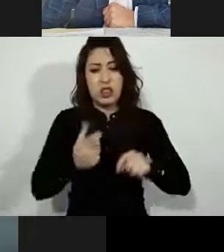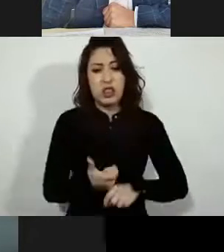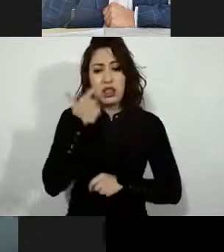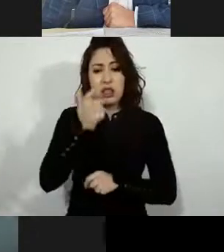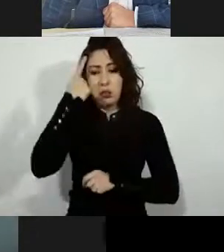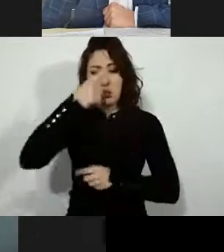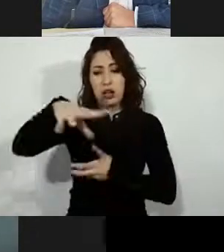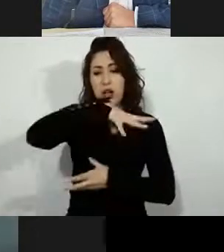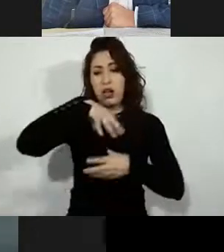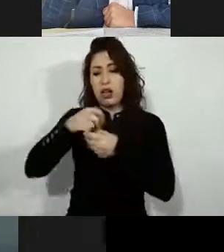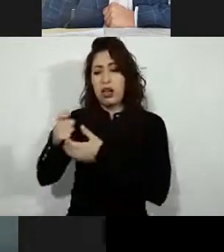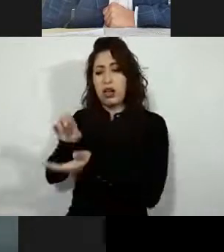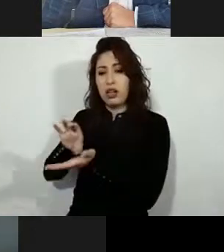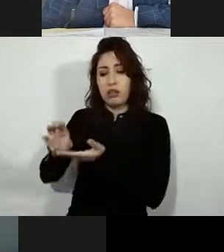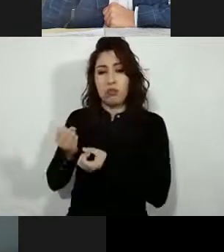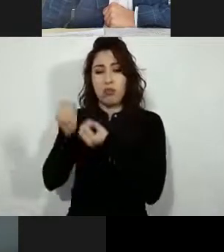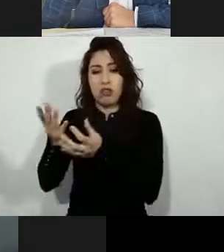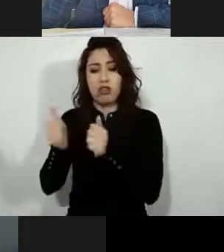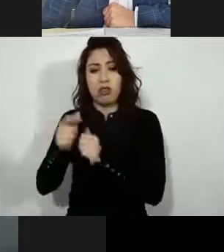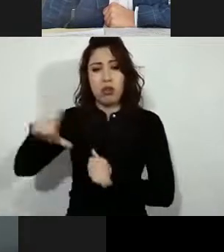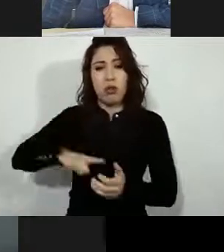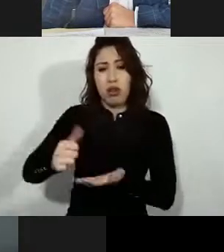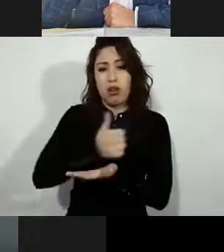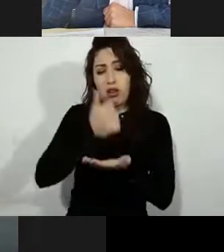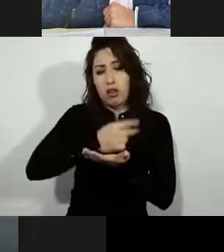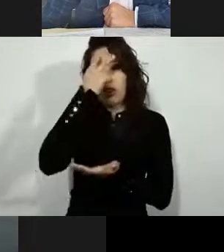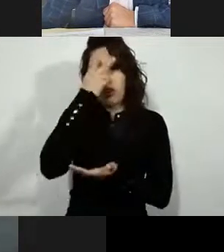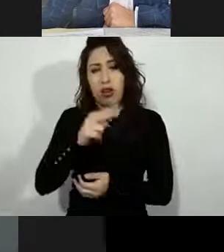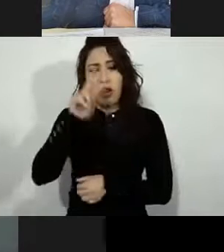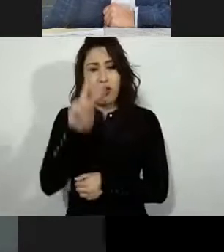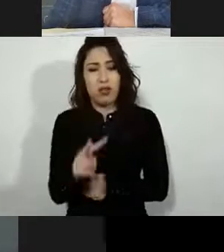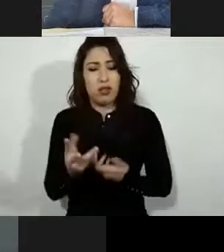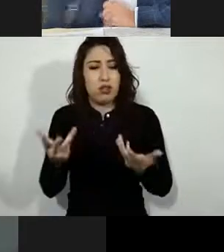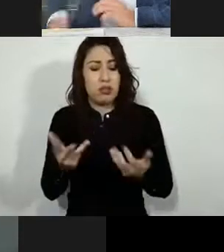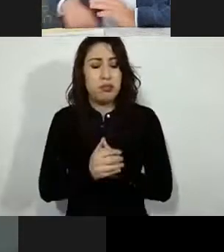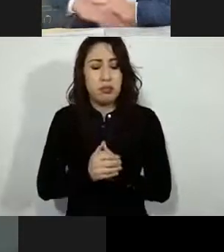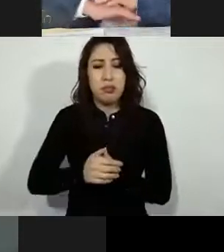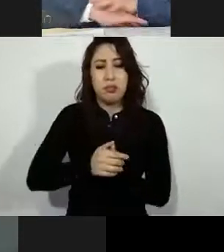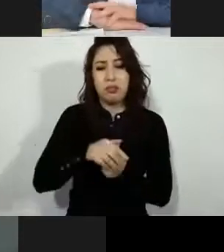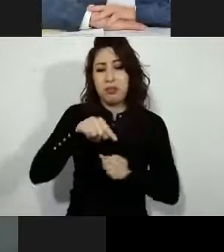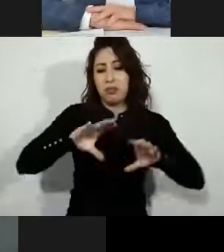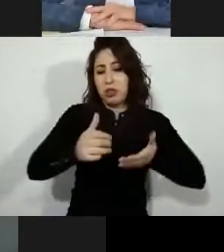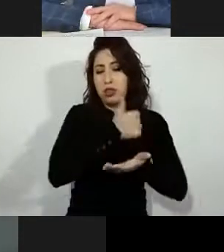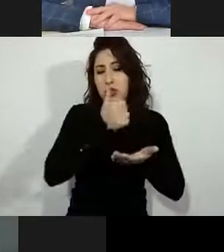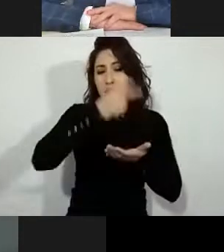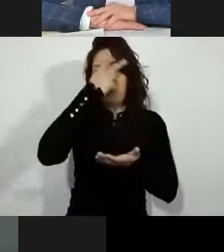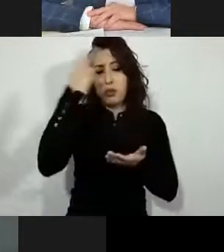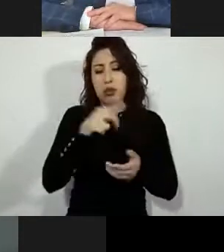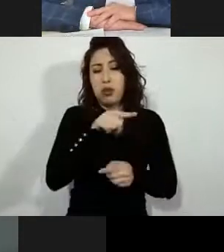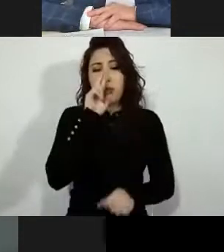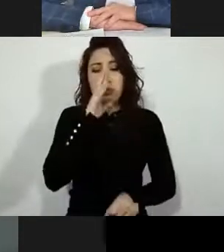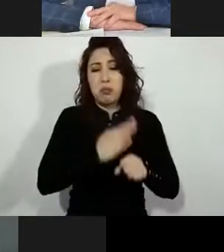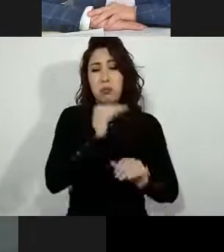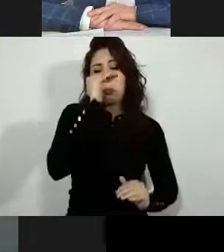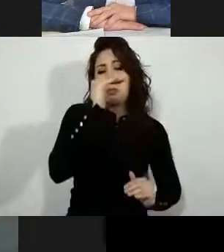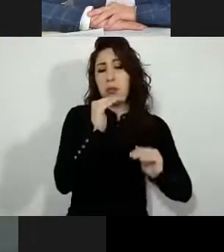el dinero, pues no encuentro palabras de cómo nos atrevimos a quitarle al Poder Legislativo para mandarle el poco dinero que se tiene